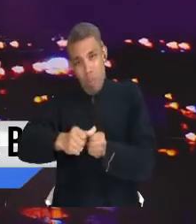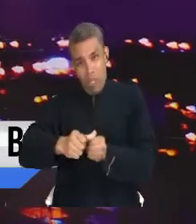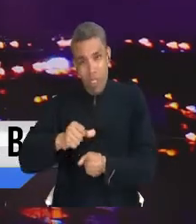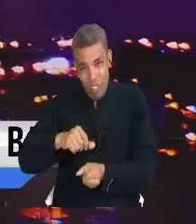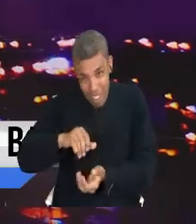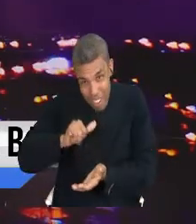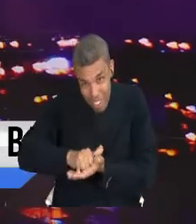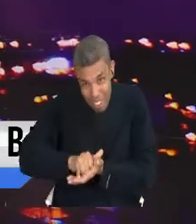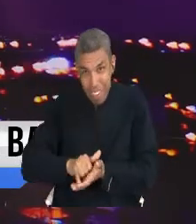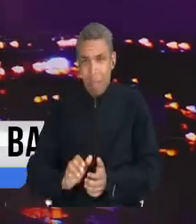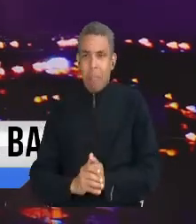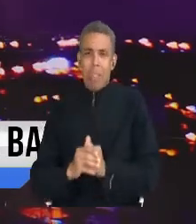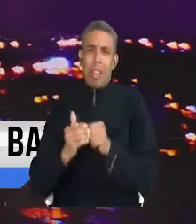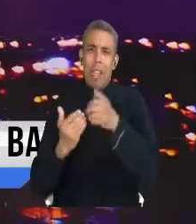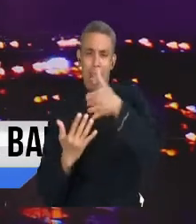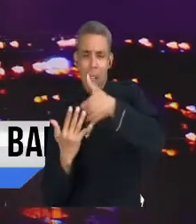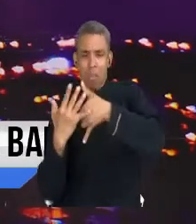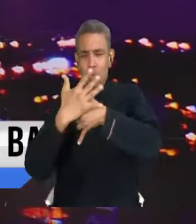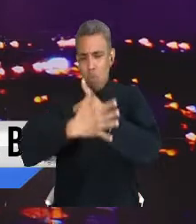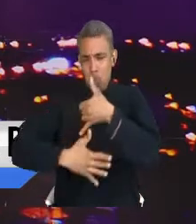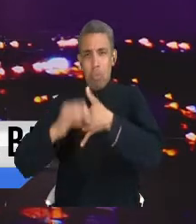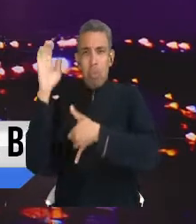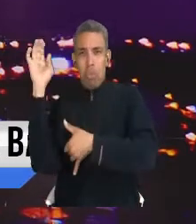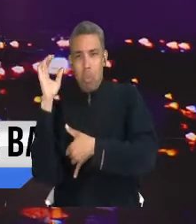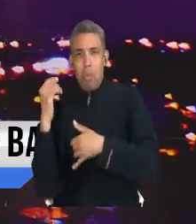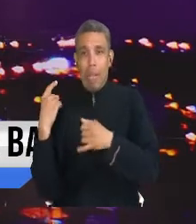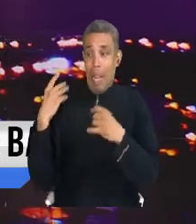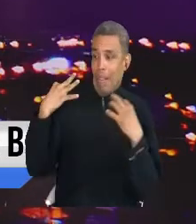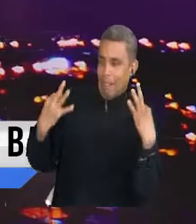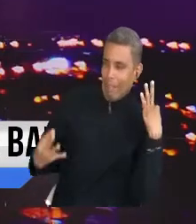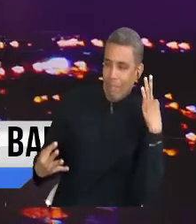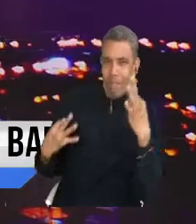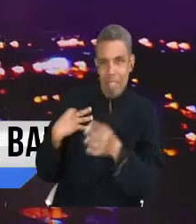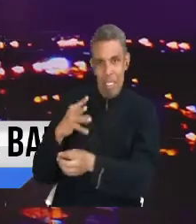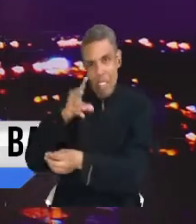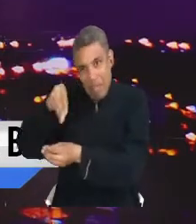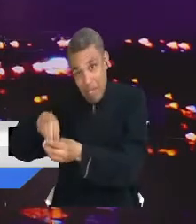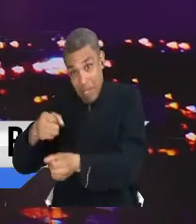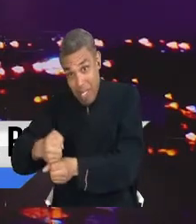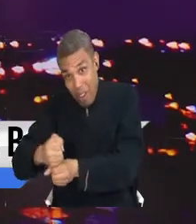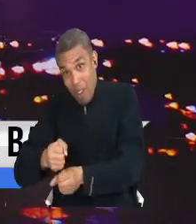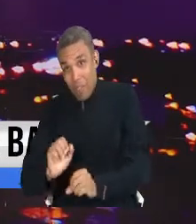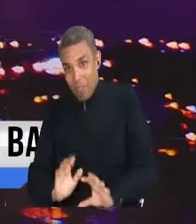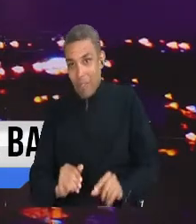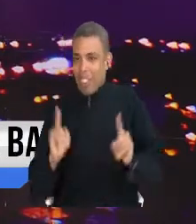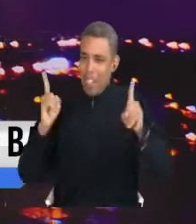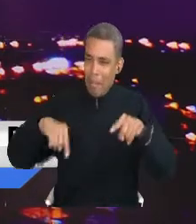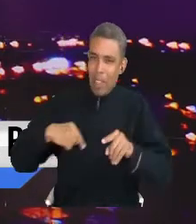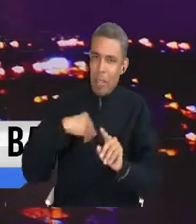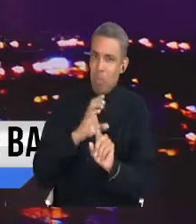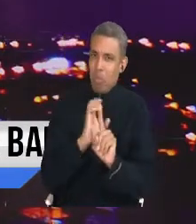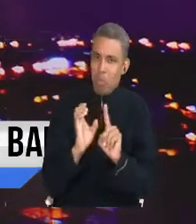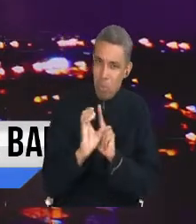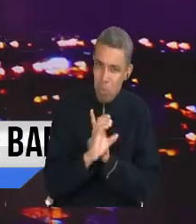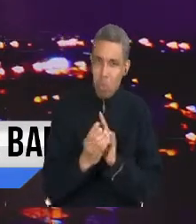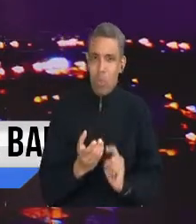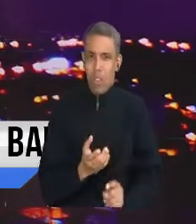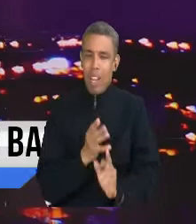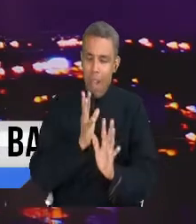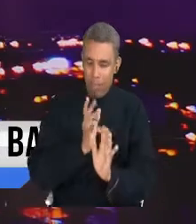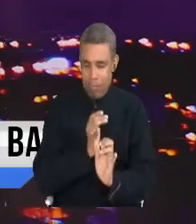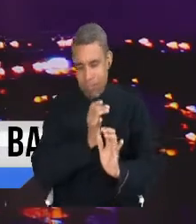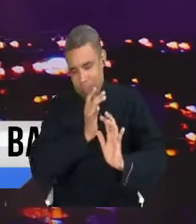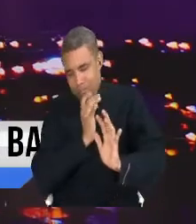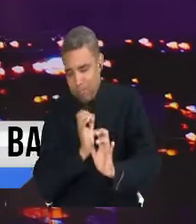su comida, su artesanía, pues se quedaron aquí en Barranca Bermeja y por eso la costa pareciera que